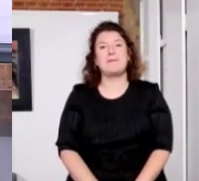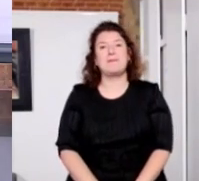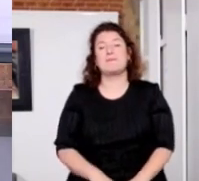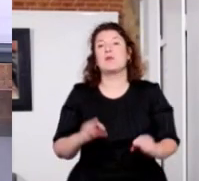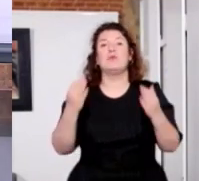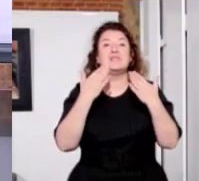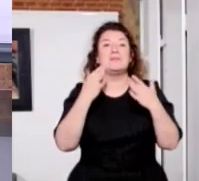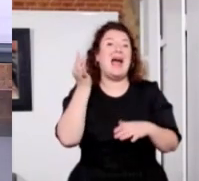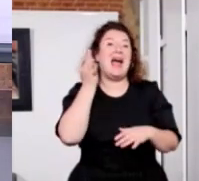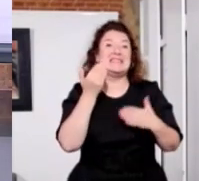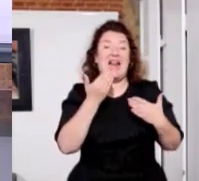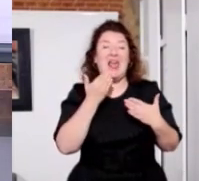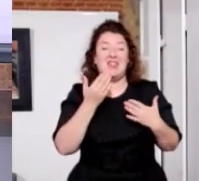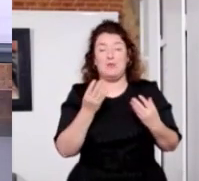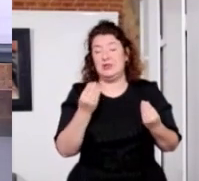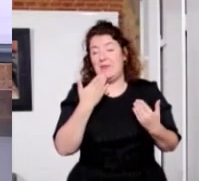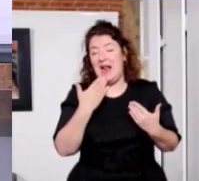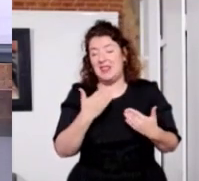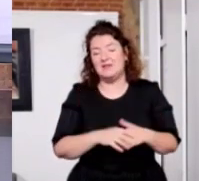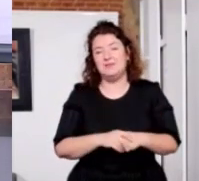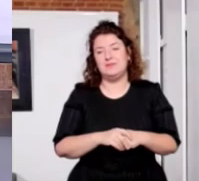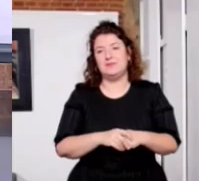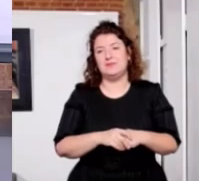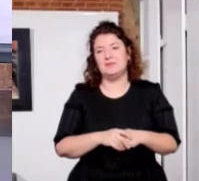Muchísimas gracias. Así también